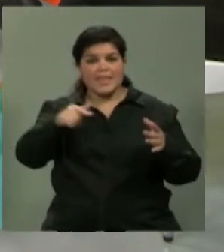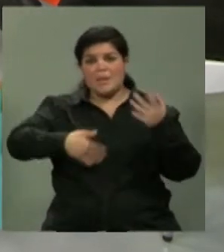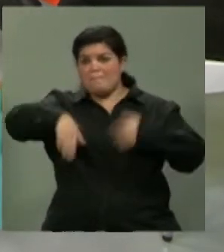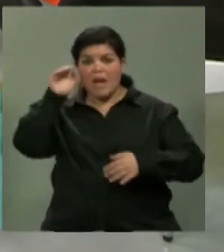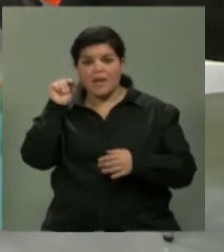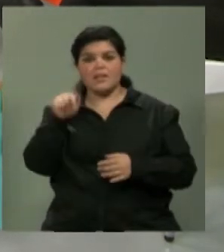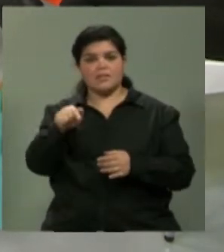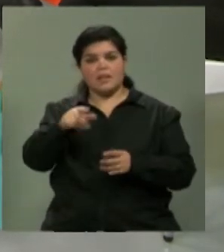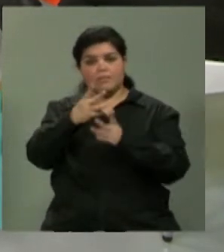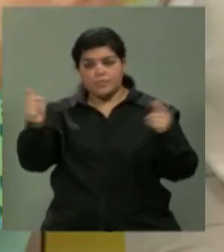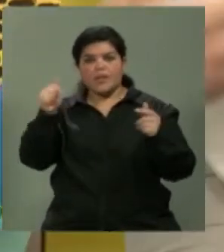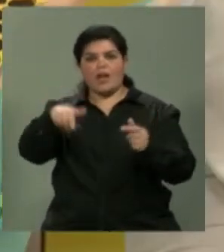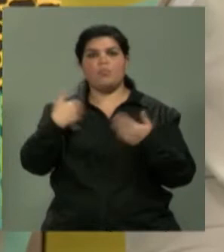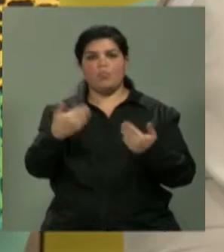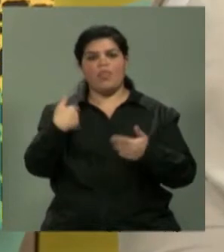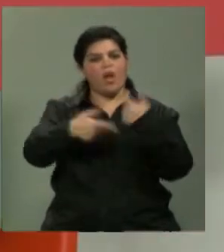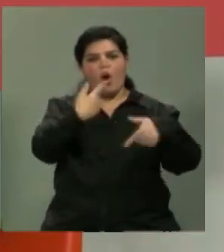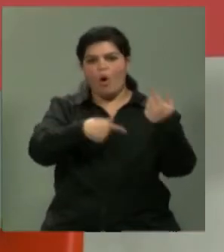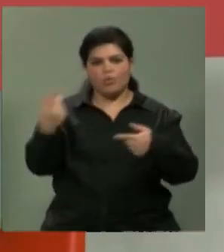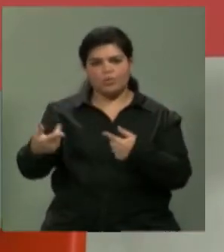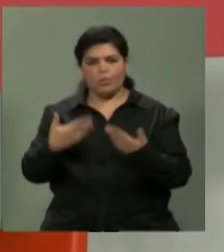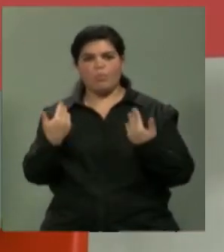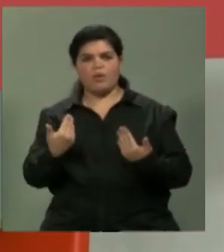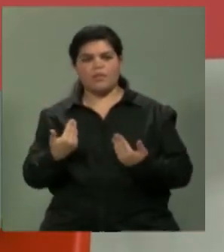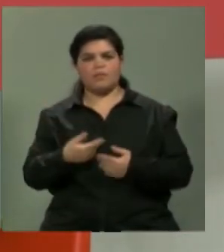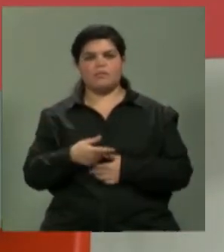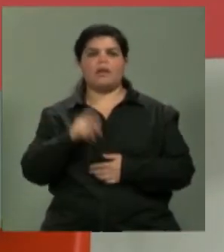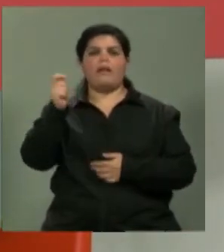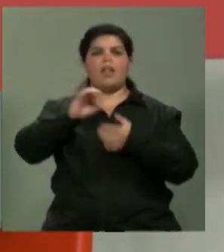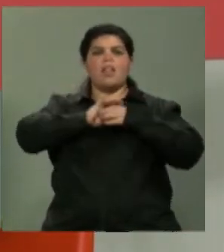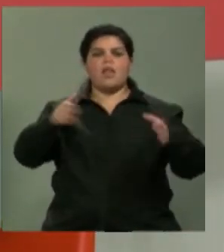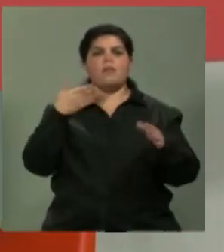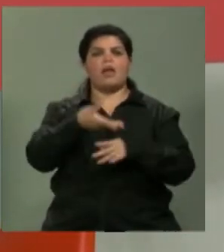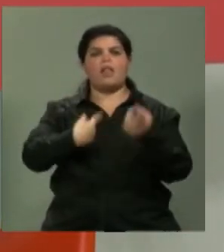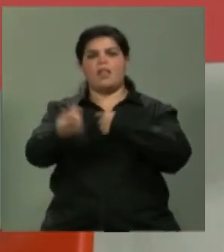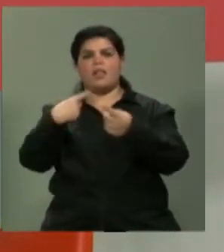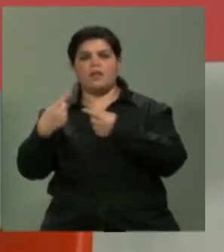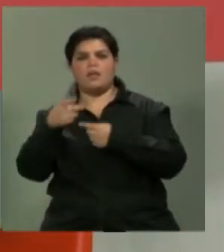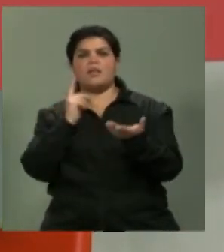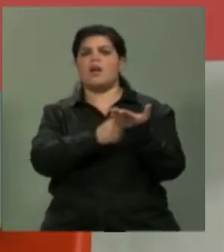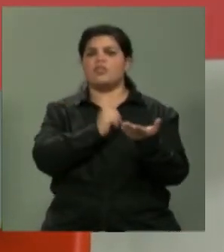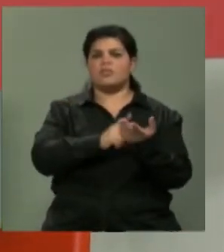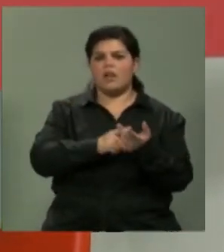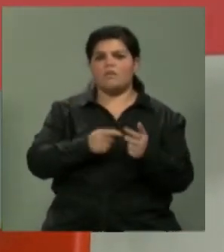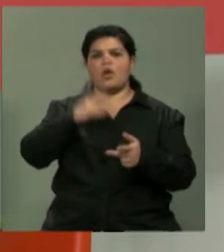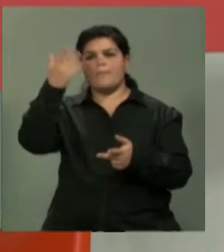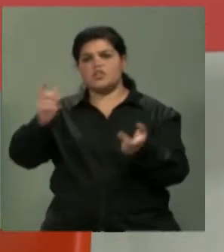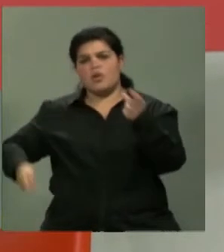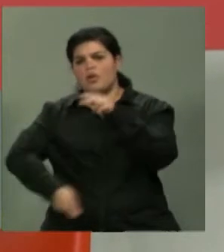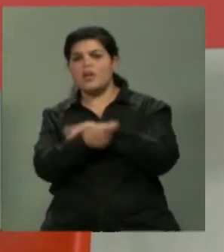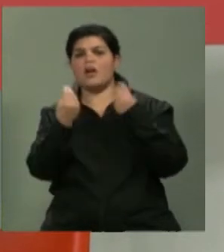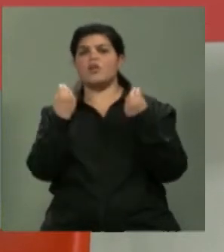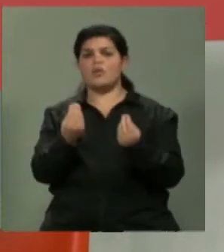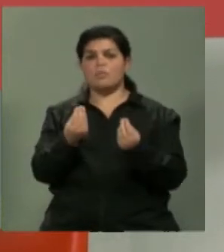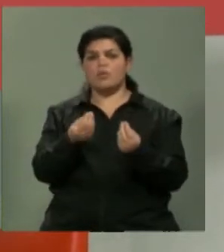víctima, primero. al final el responsable ¿Quién deja cuando las matan. zonas liberadas? ¿Quién maneja el narcotráfico? ¿Quién maneja la trata de personas, el tráfico de armas? ¿Quién deja las